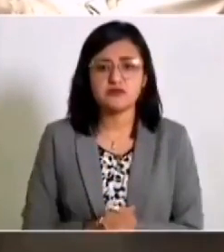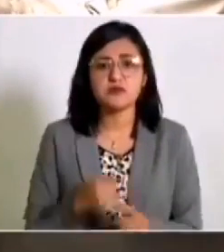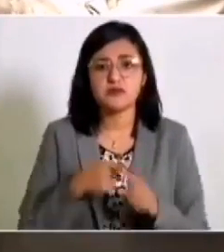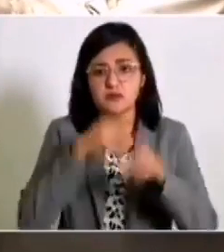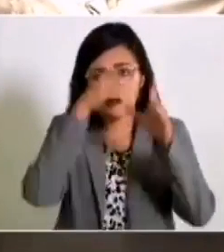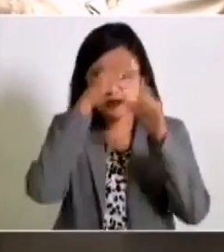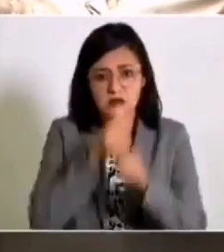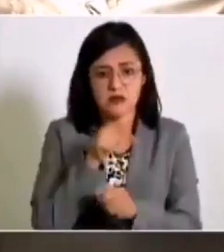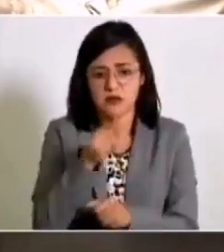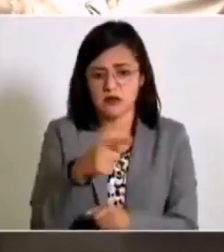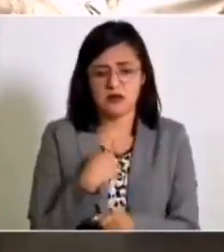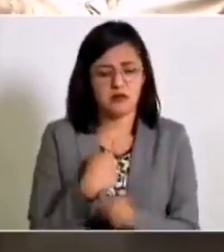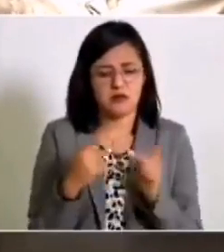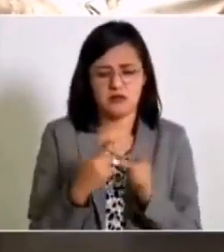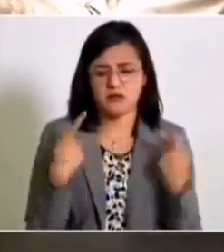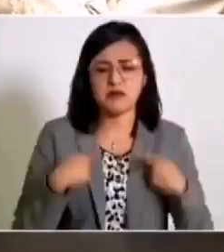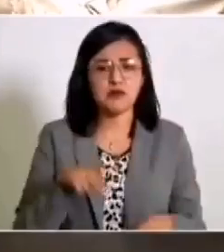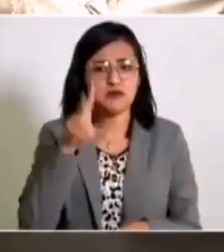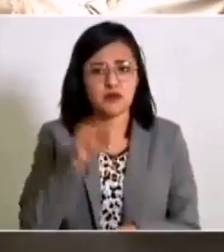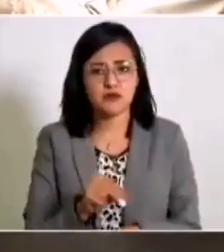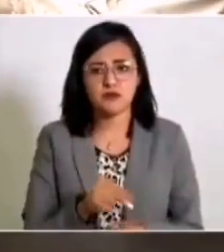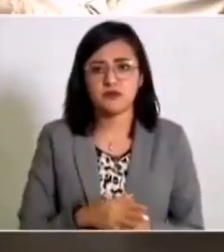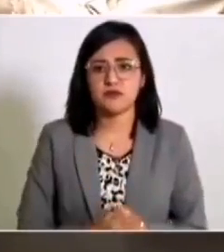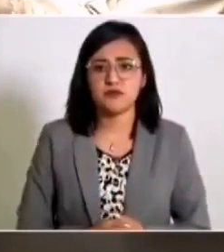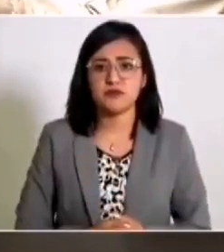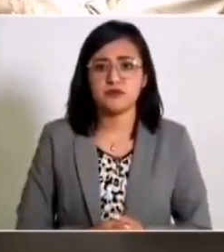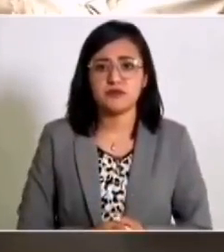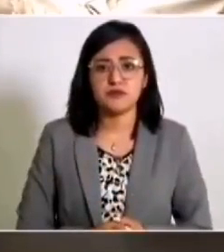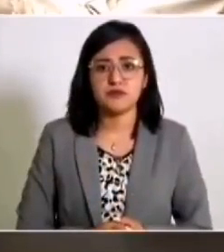a un acuerdo reparatorio.